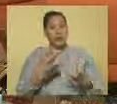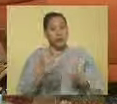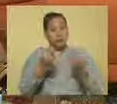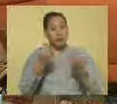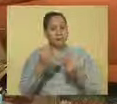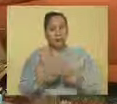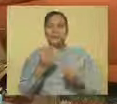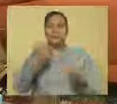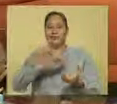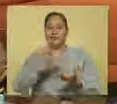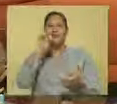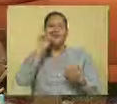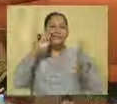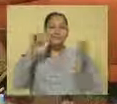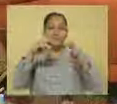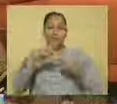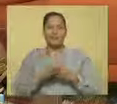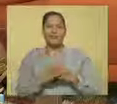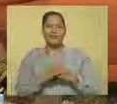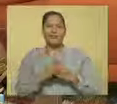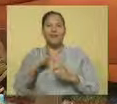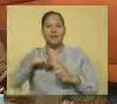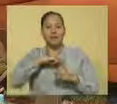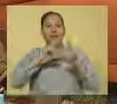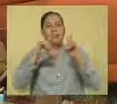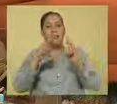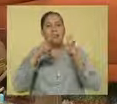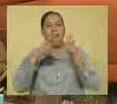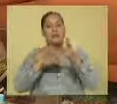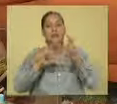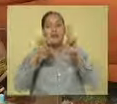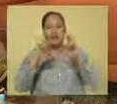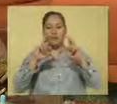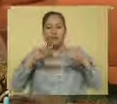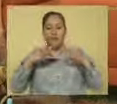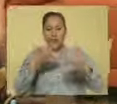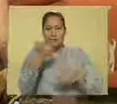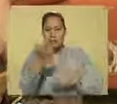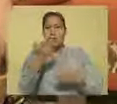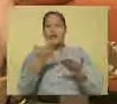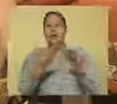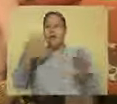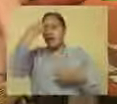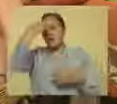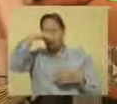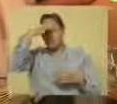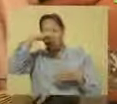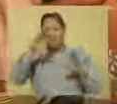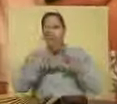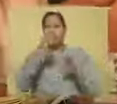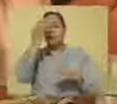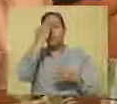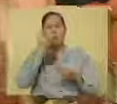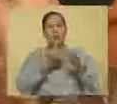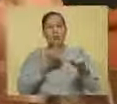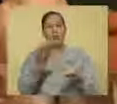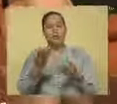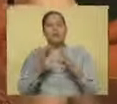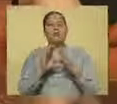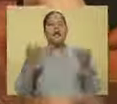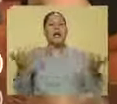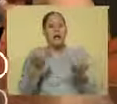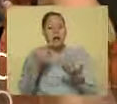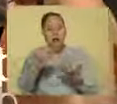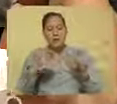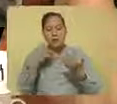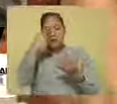Muchas gracias, nos vemos el día de mañana. Y pues seguimos hablando en temas financieros y ahora es tiempo de sumar experiencias, conocimientos para llevar a cabo las